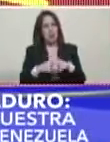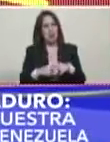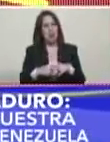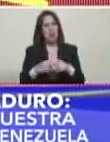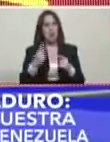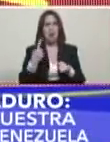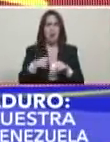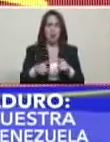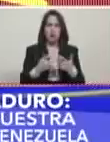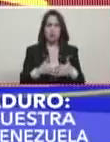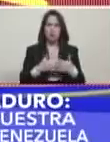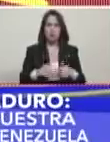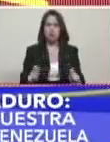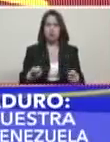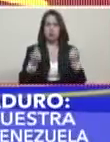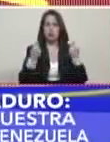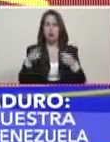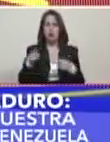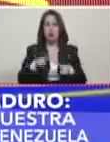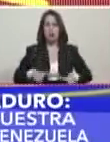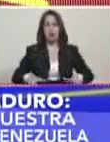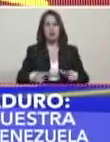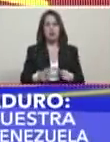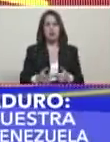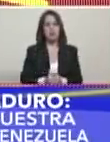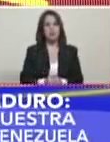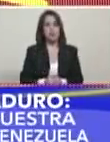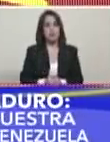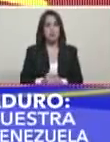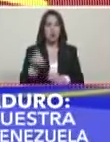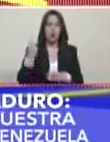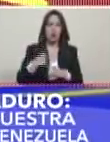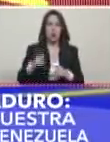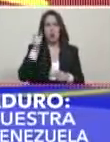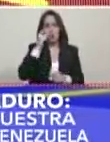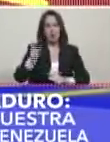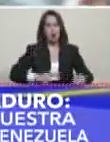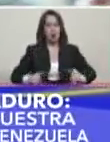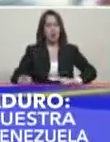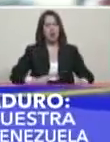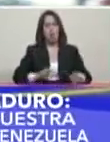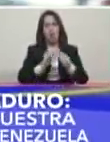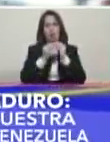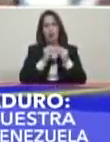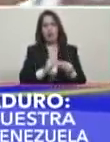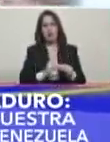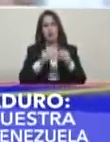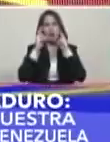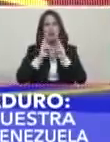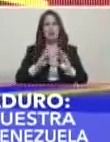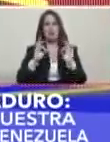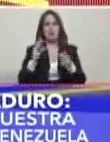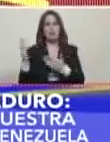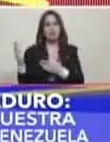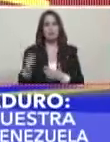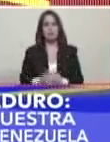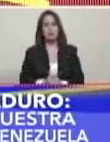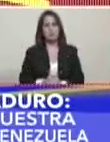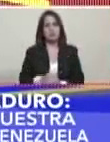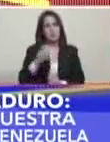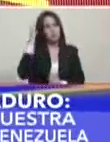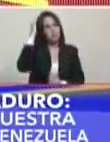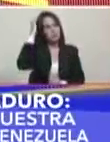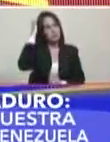planta. Y Belmiro Pinto, coordinador de operaciones y mantenimiento. Belmiro.